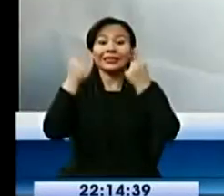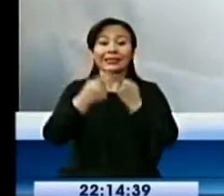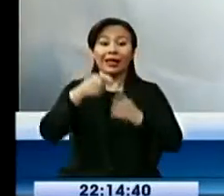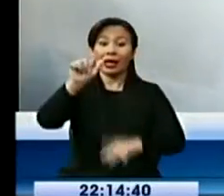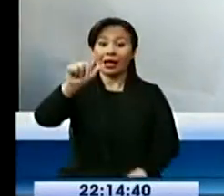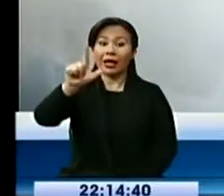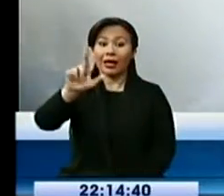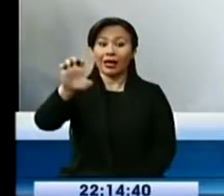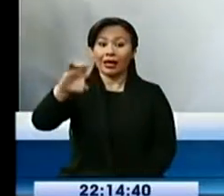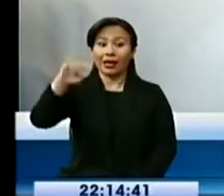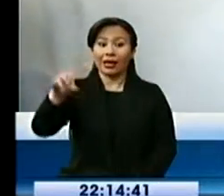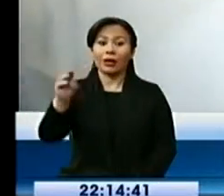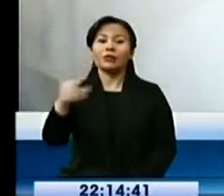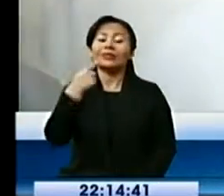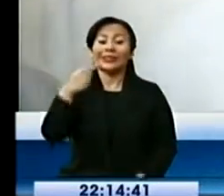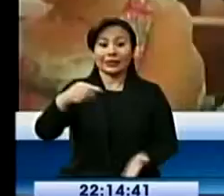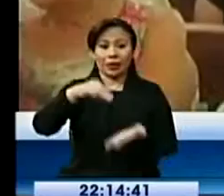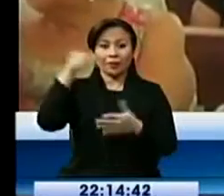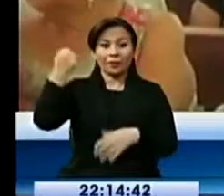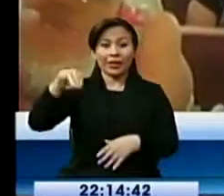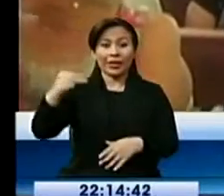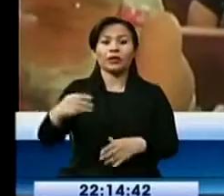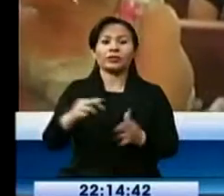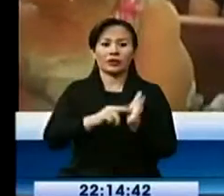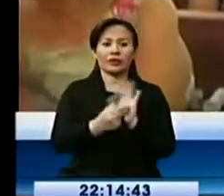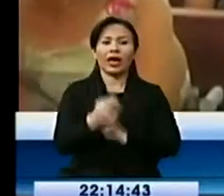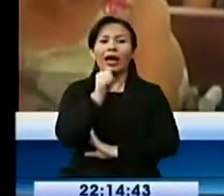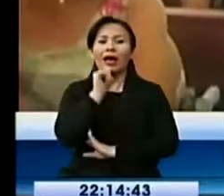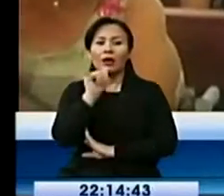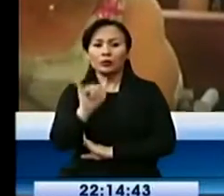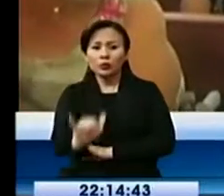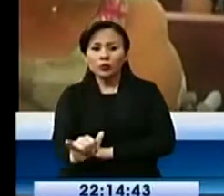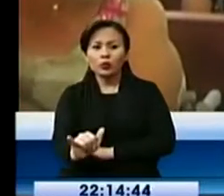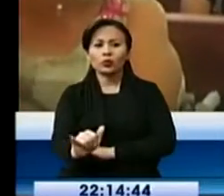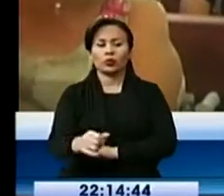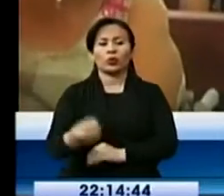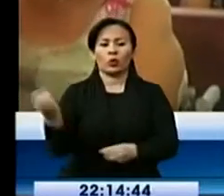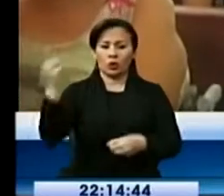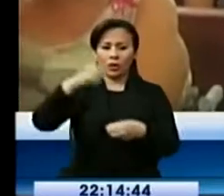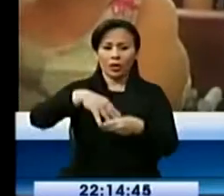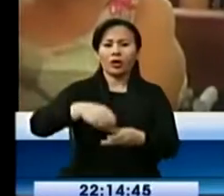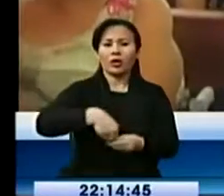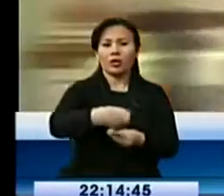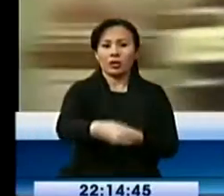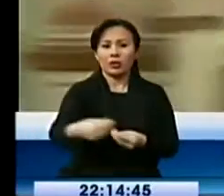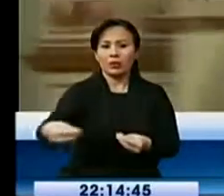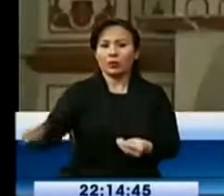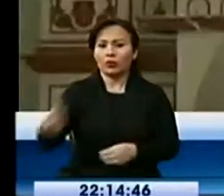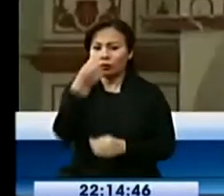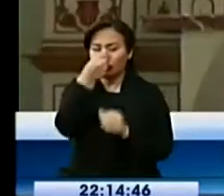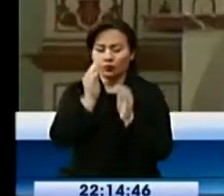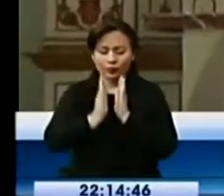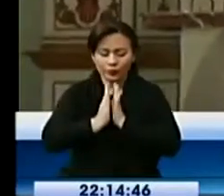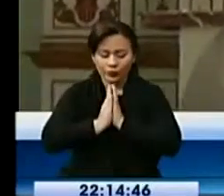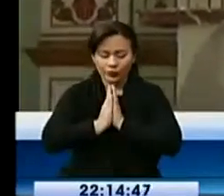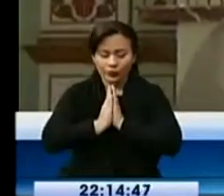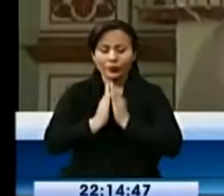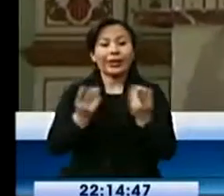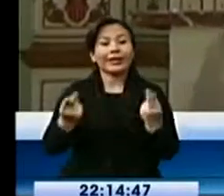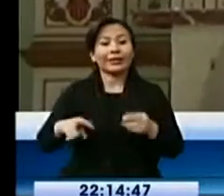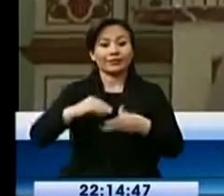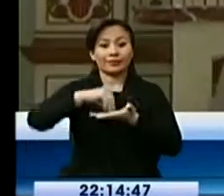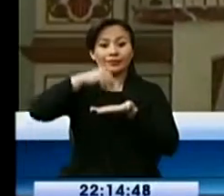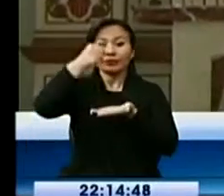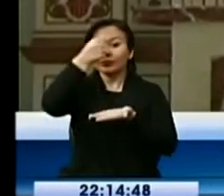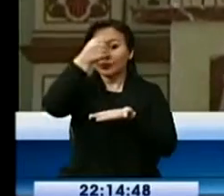prepararse para la Pascua. Actos como el ayuno, limosna y oración son las características de este día. Bueno, pues la ceniza,